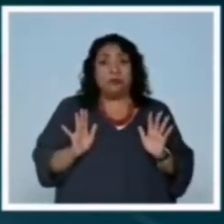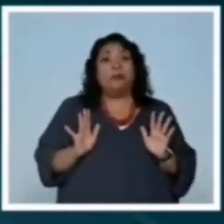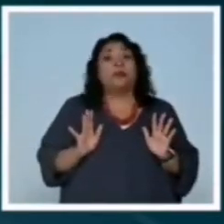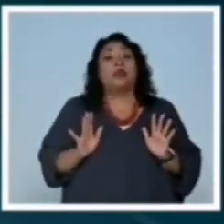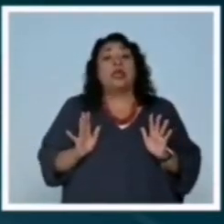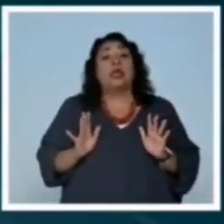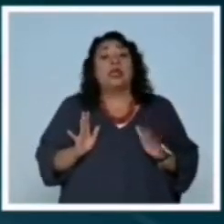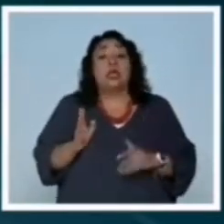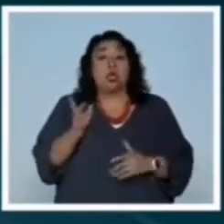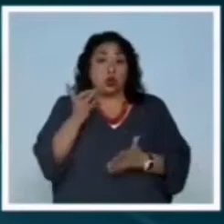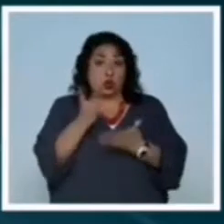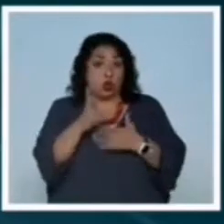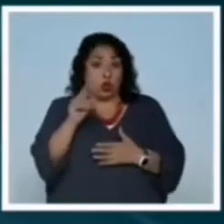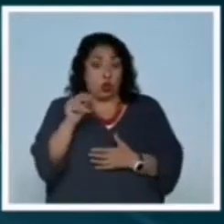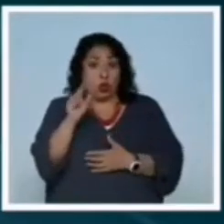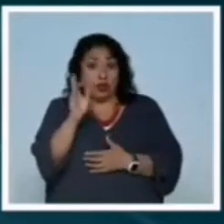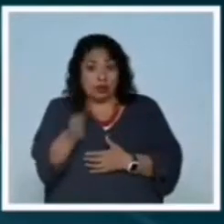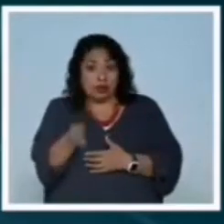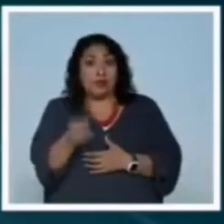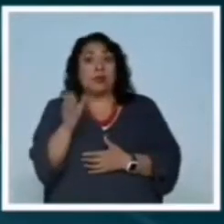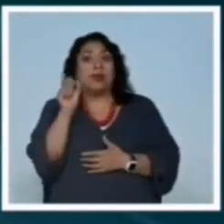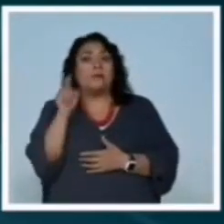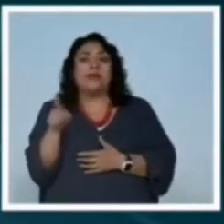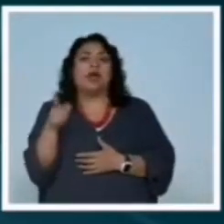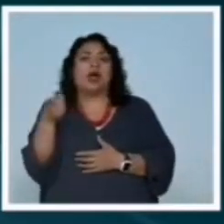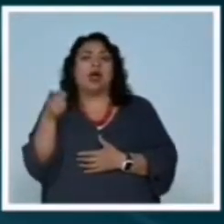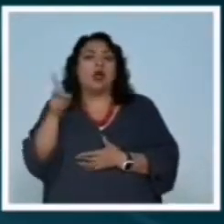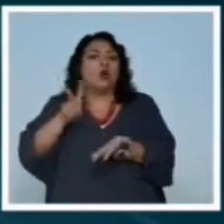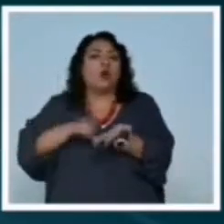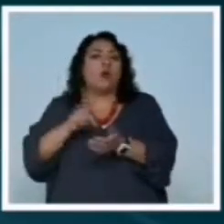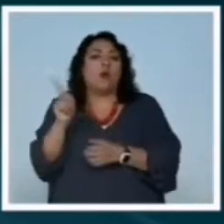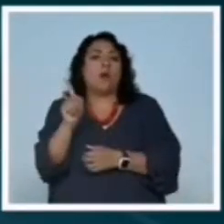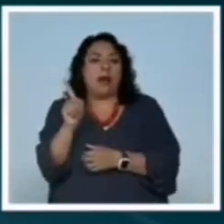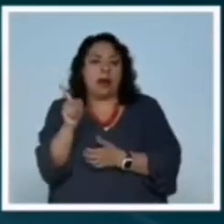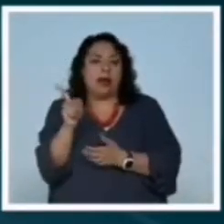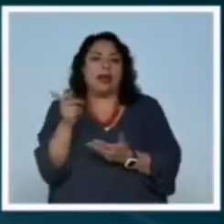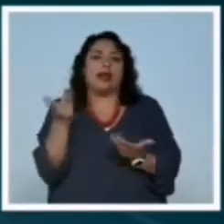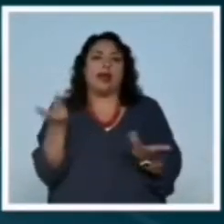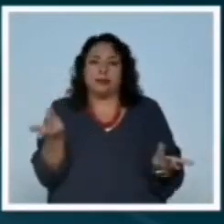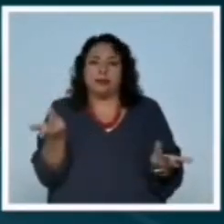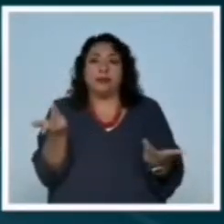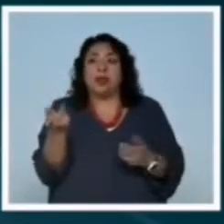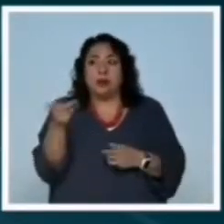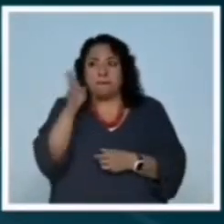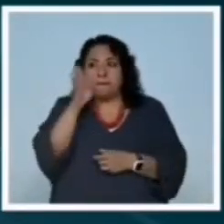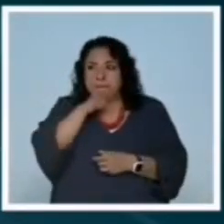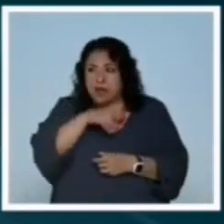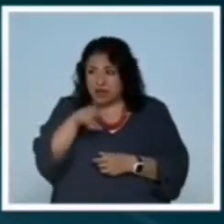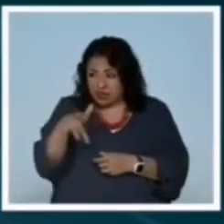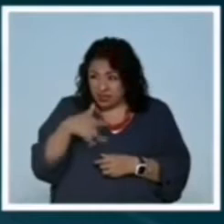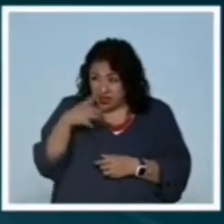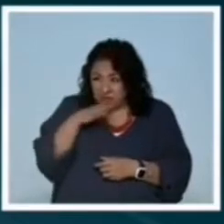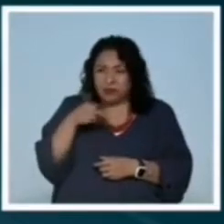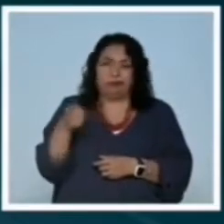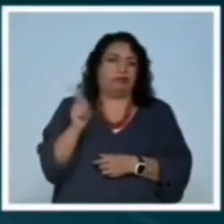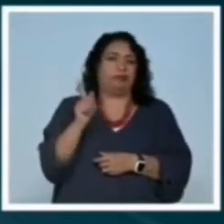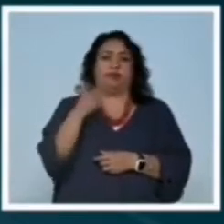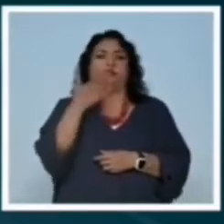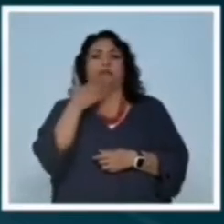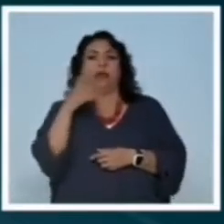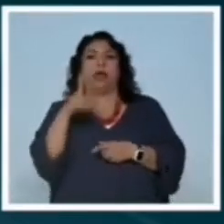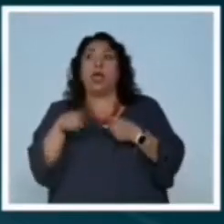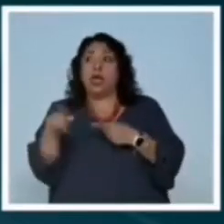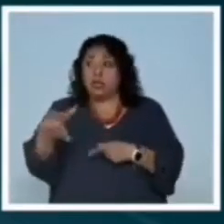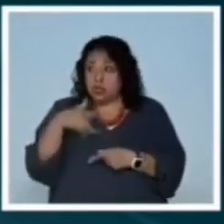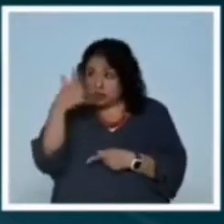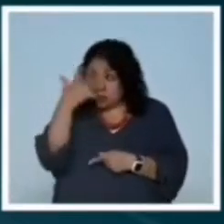no los no los acepta sino que los invalida es decir no está bien sentir malestar no está